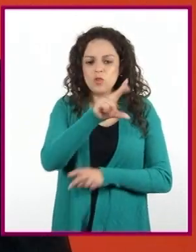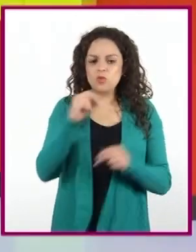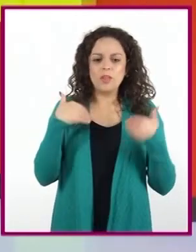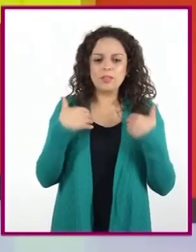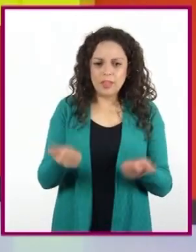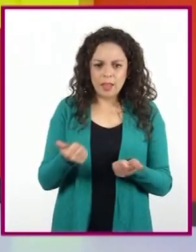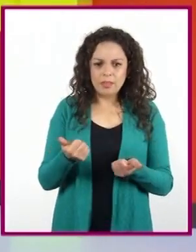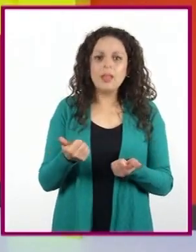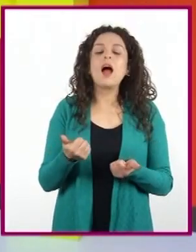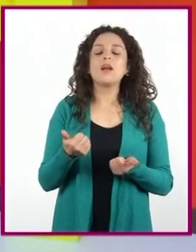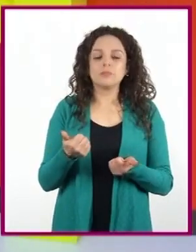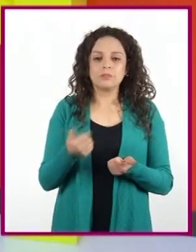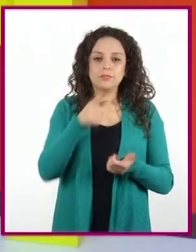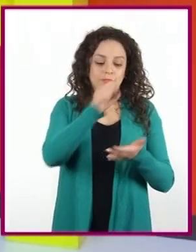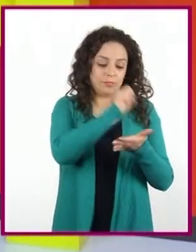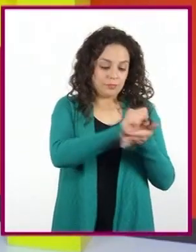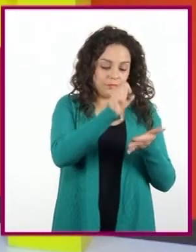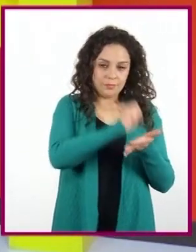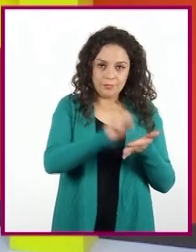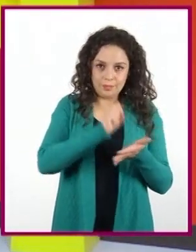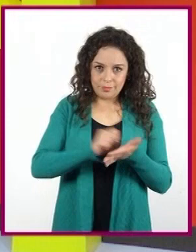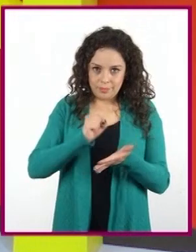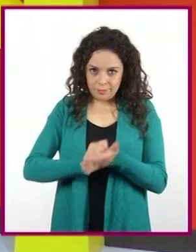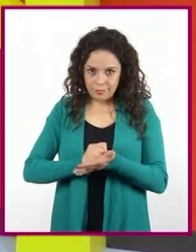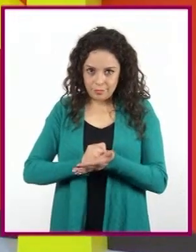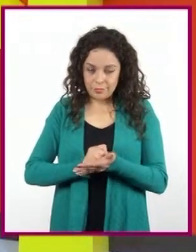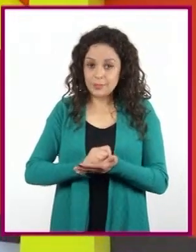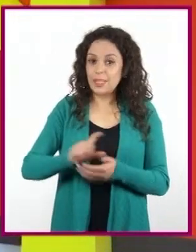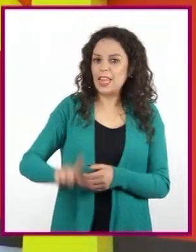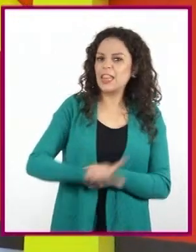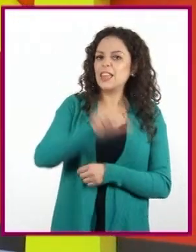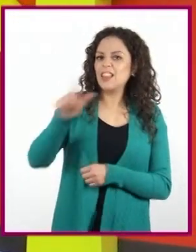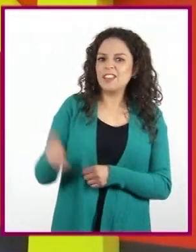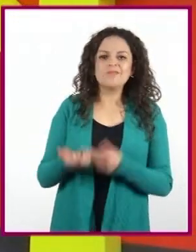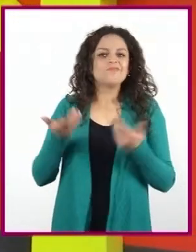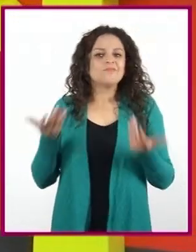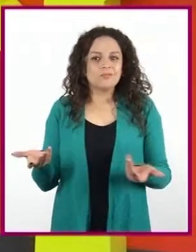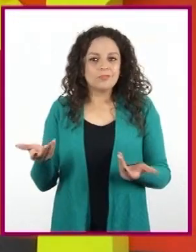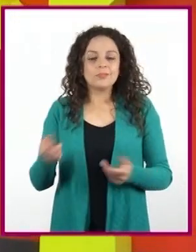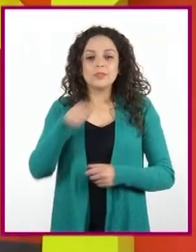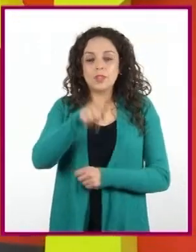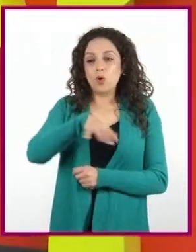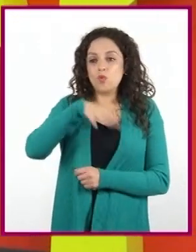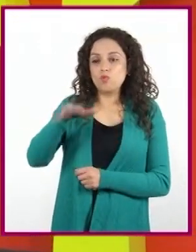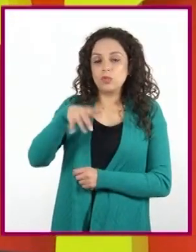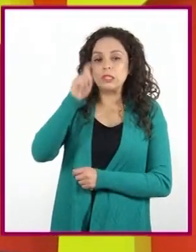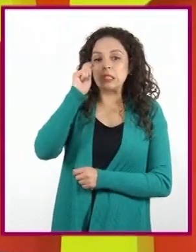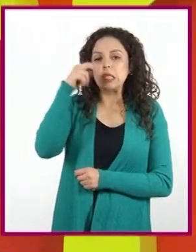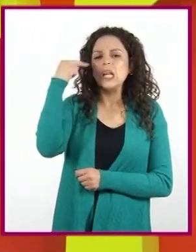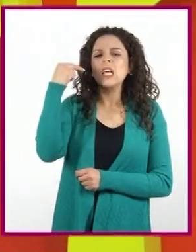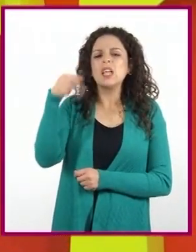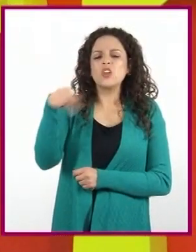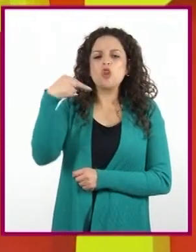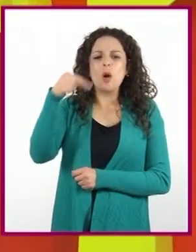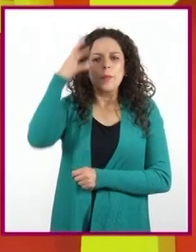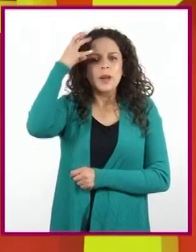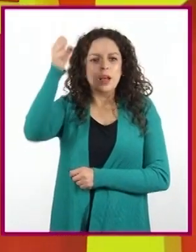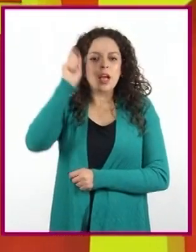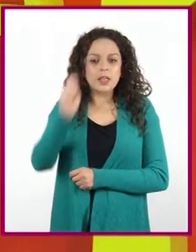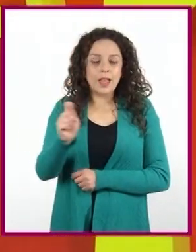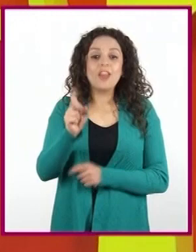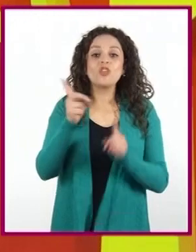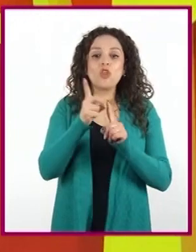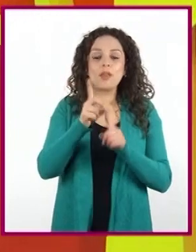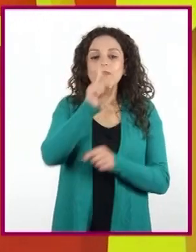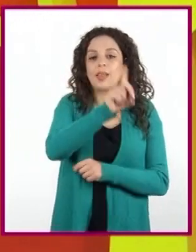entiendan. Tomen nota de ellas. Después, localicen su definición en un diccionario y escríbalas